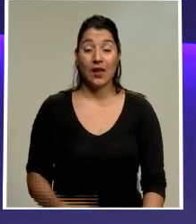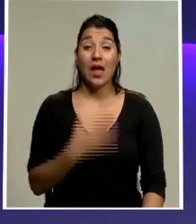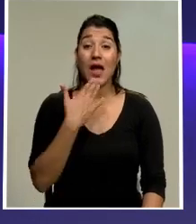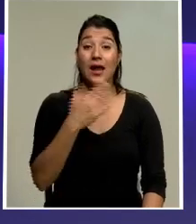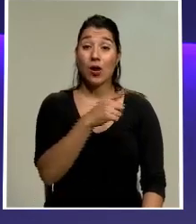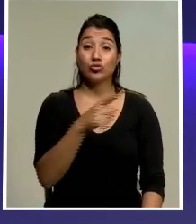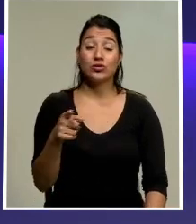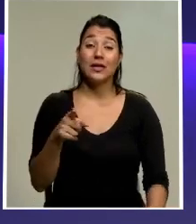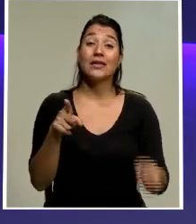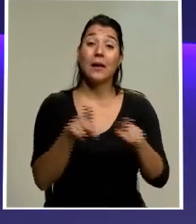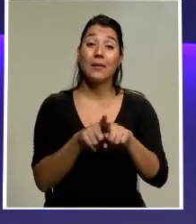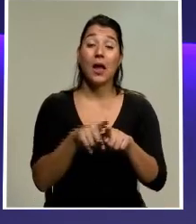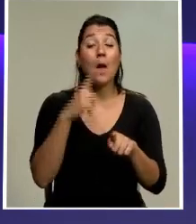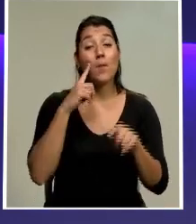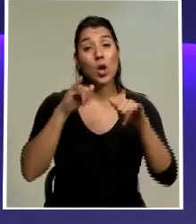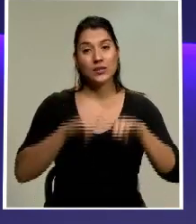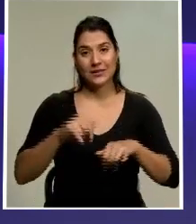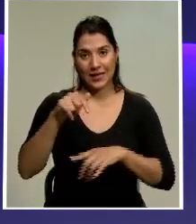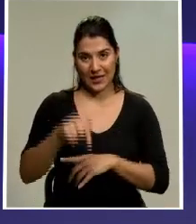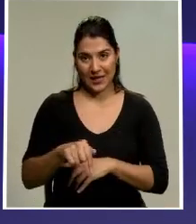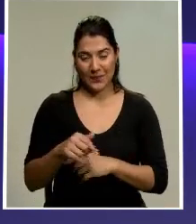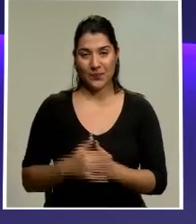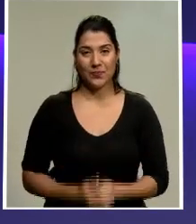Gracias también a ustedes por estar ahí.